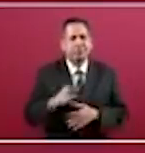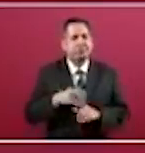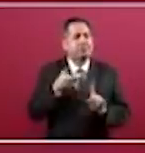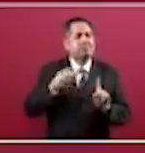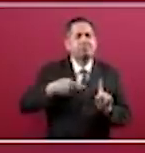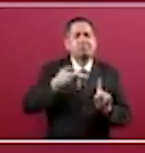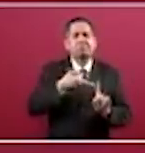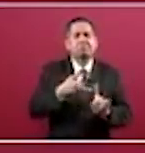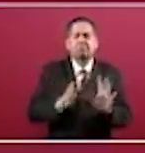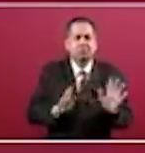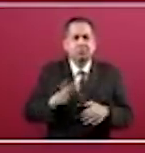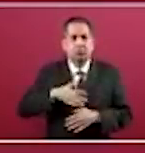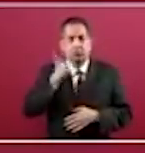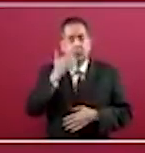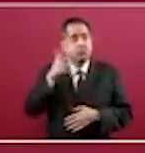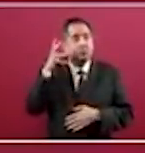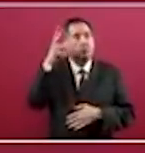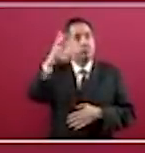quisiera que en el futuro